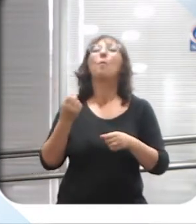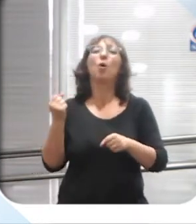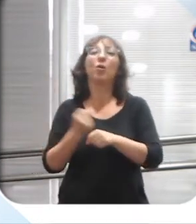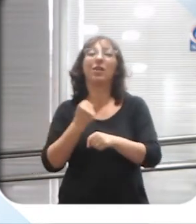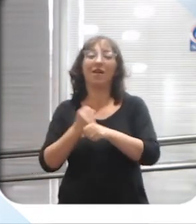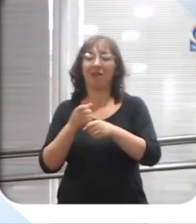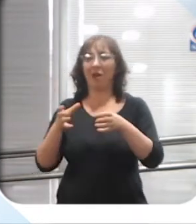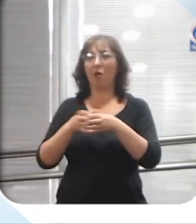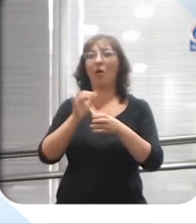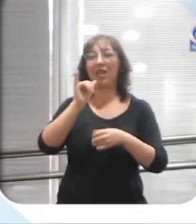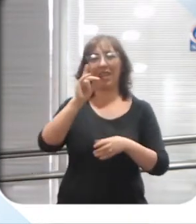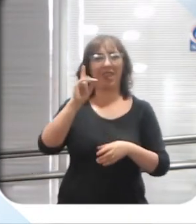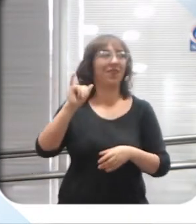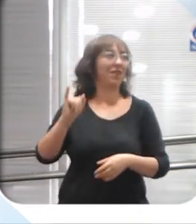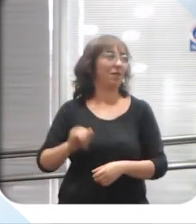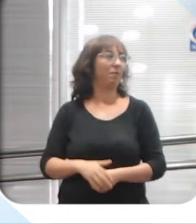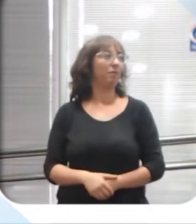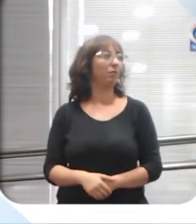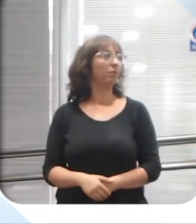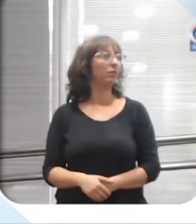trabajo con ellos.